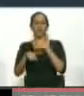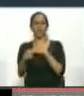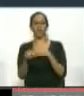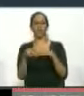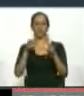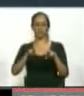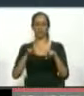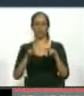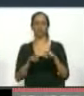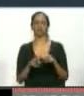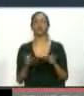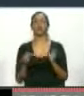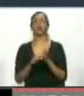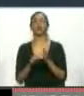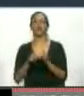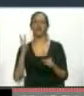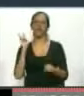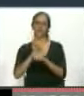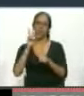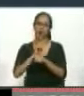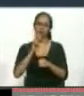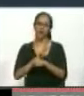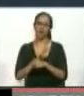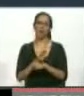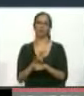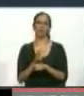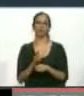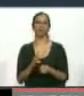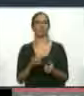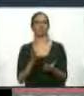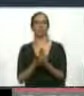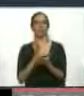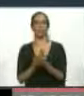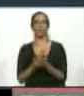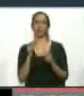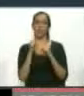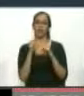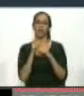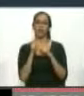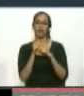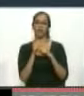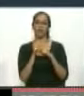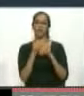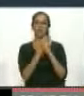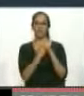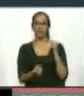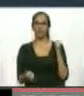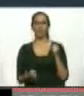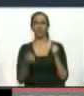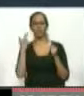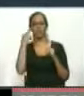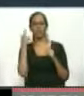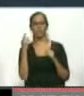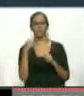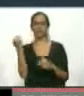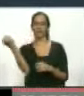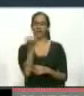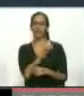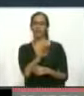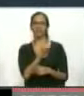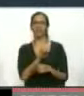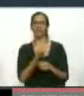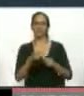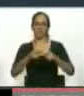valledupar donde fue abusada sexualmente y siempre según sus palabras escapó cuando supo que iba a ser ejecutada y